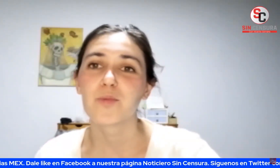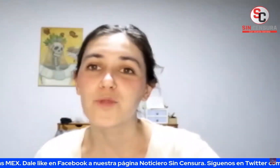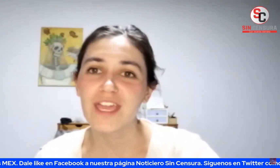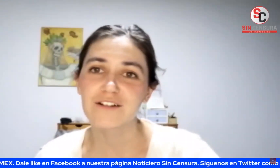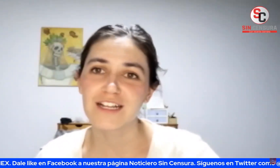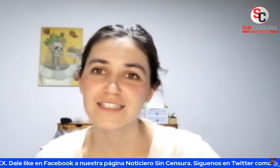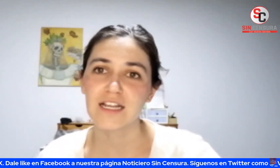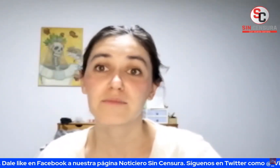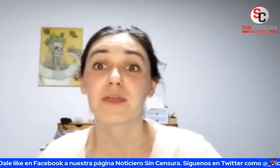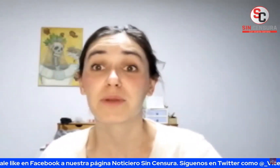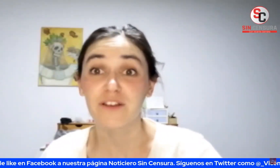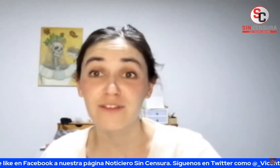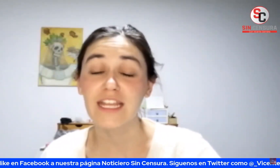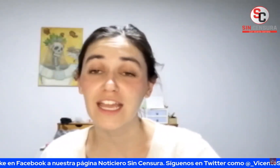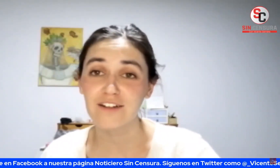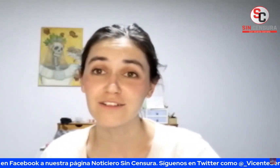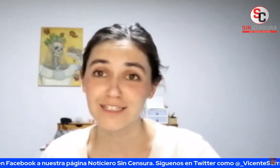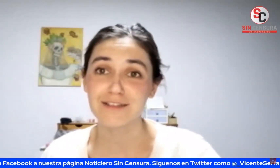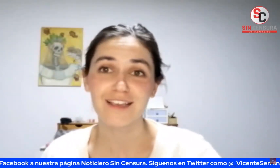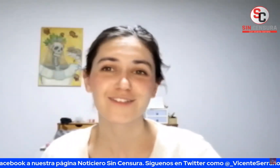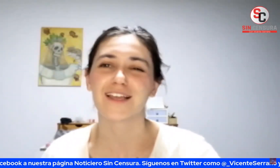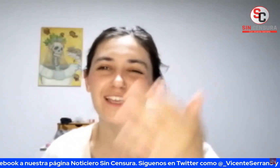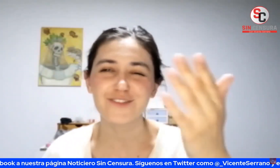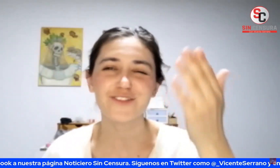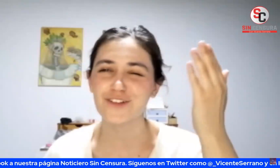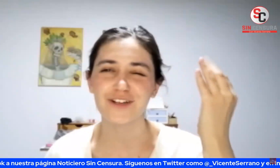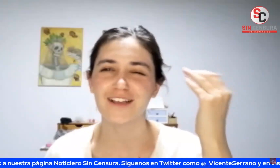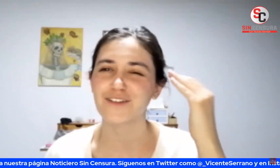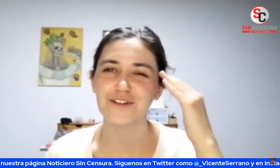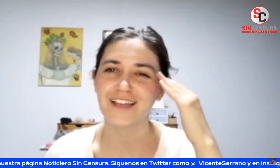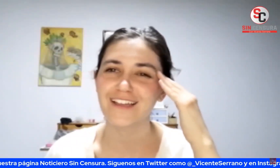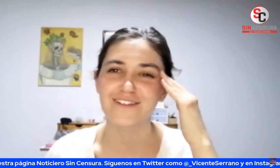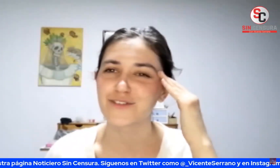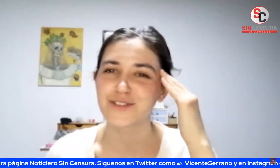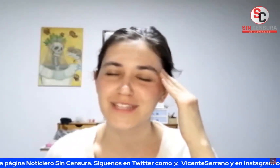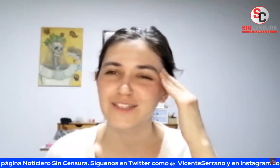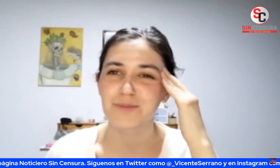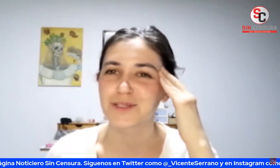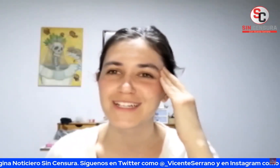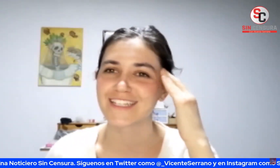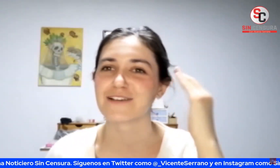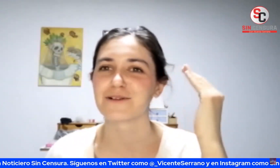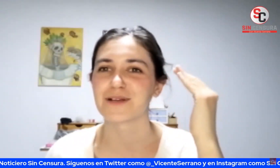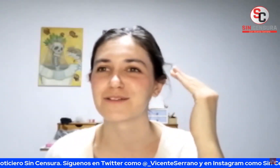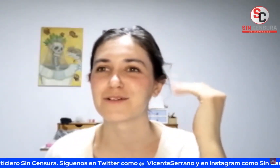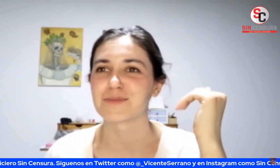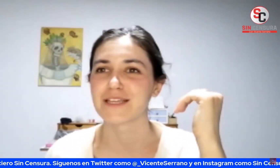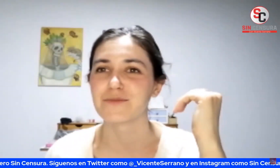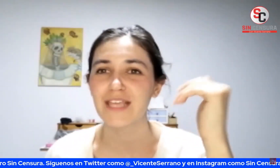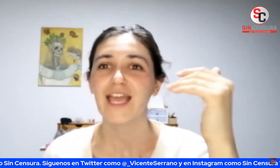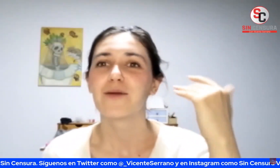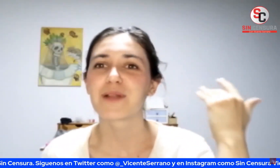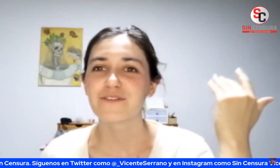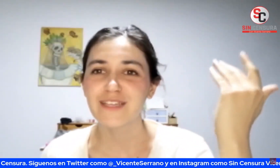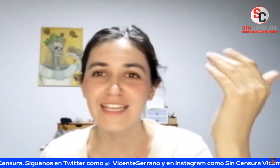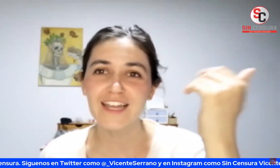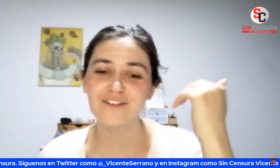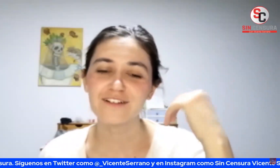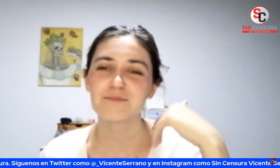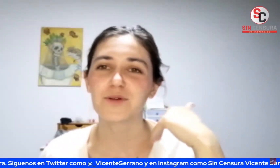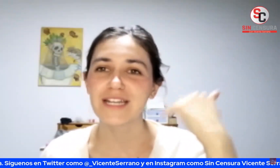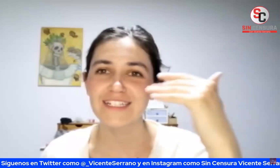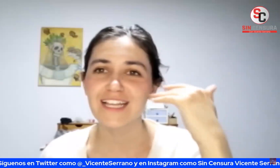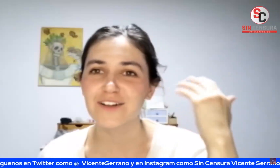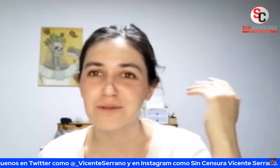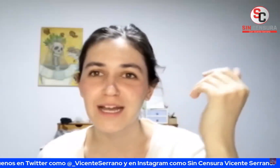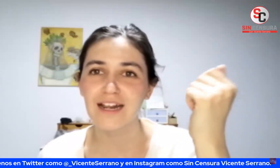sector pudieron hacer, prefirieron, y eso es lo que yo creo que nos explota el cerebro cuando lo pensamos,